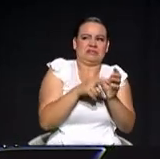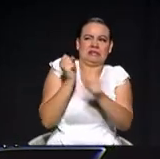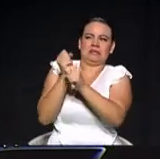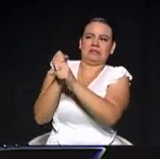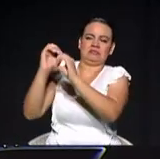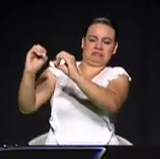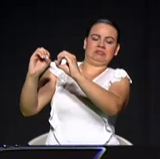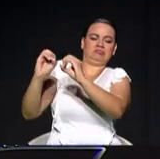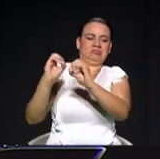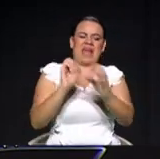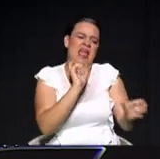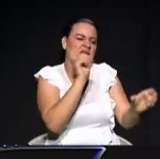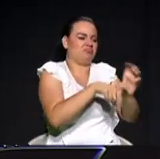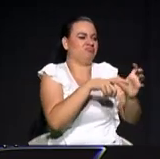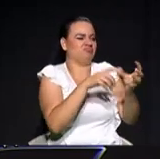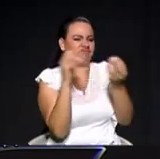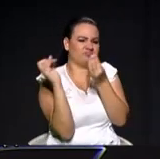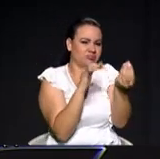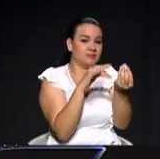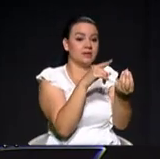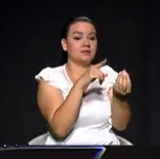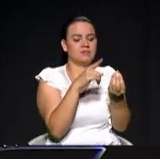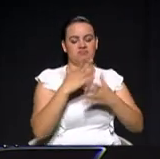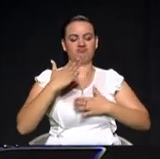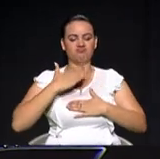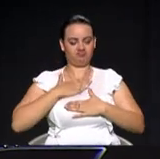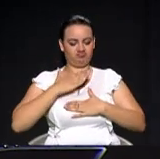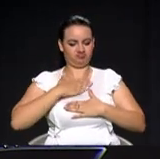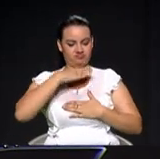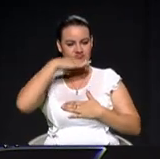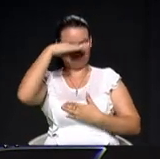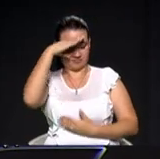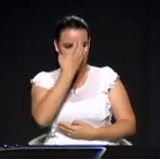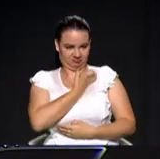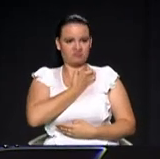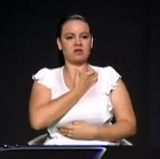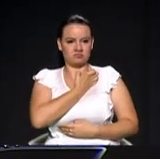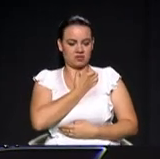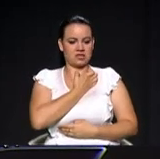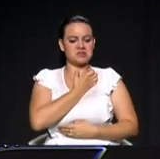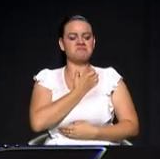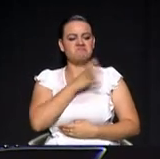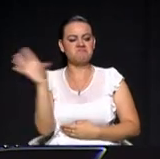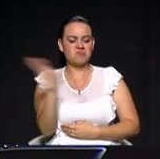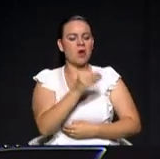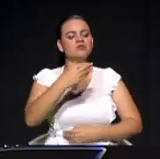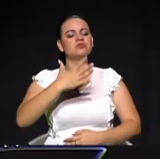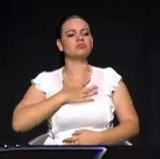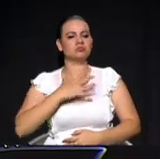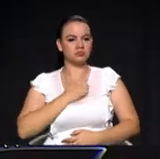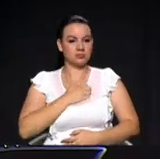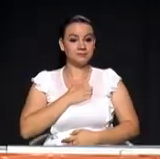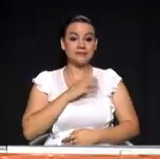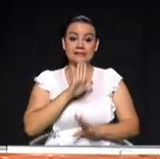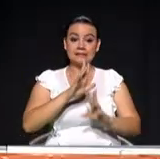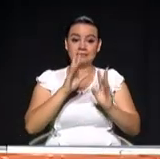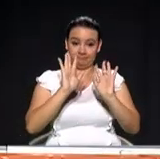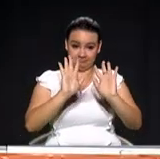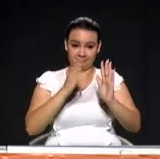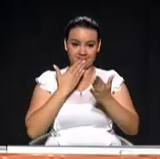por eso digo medellín la construimos todos y ahorita les hablo de un tema muy importante gracias